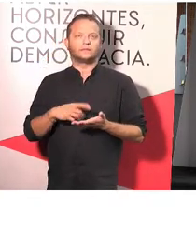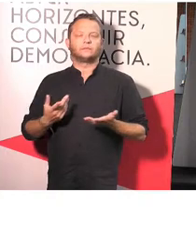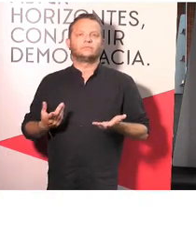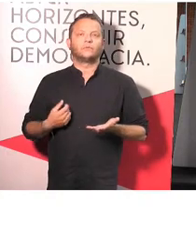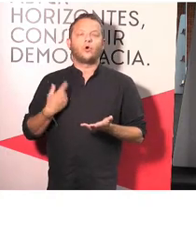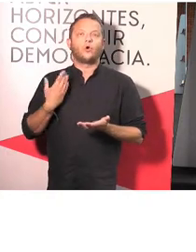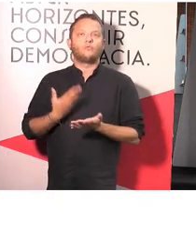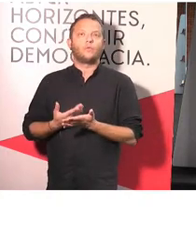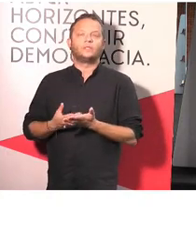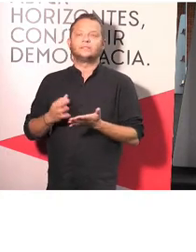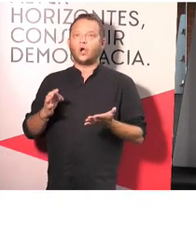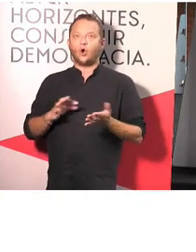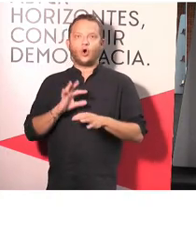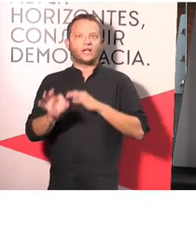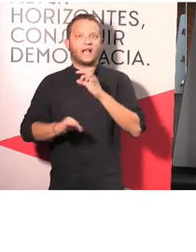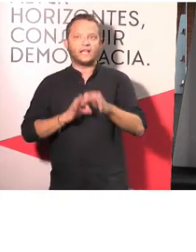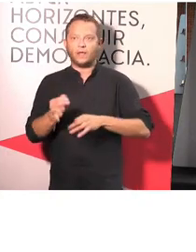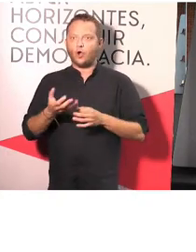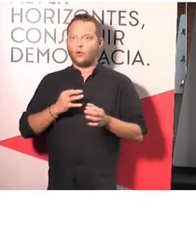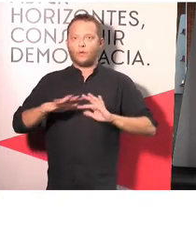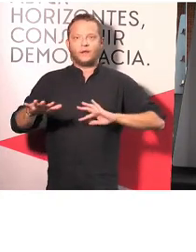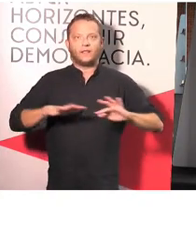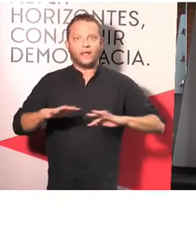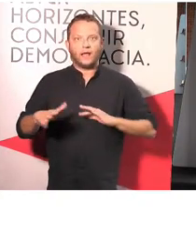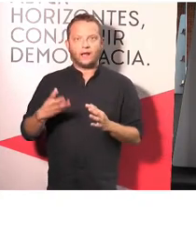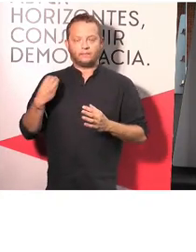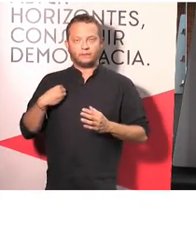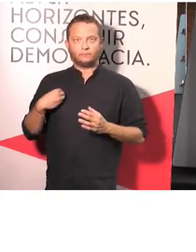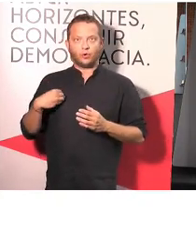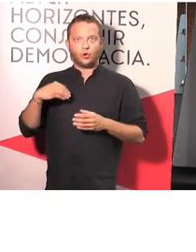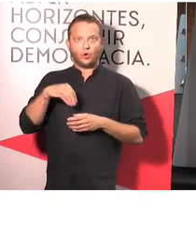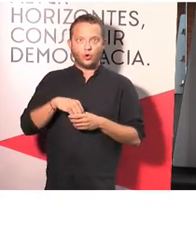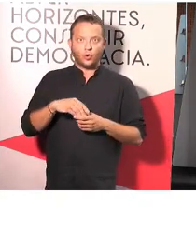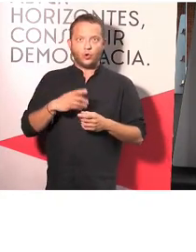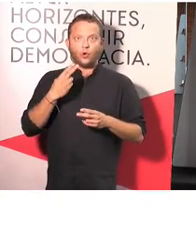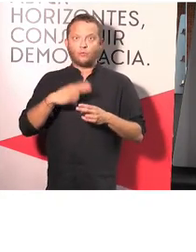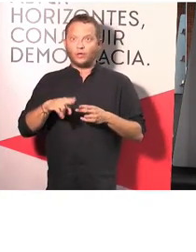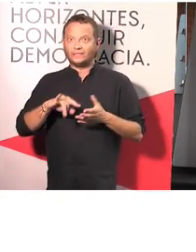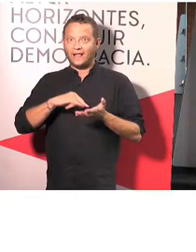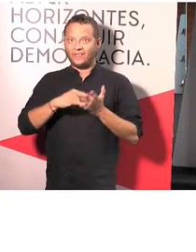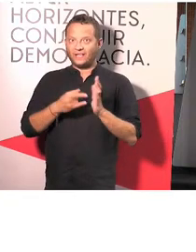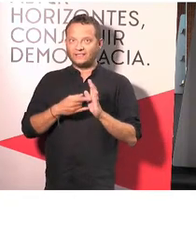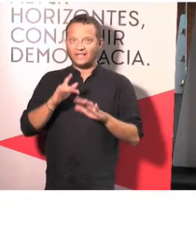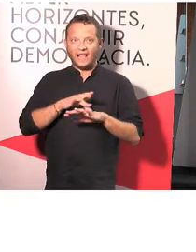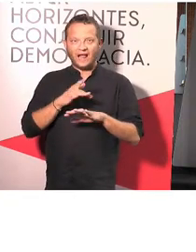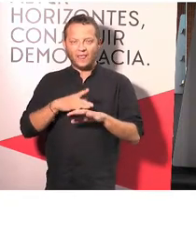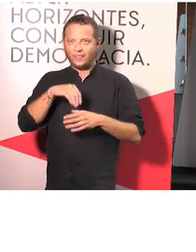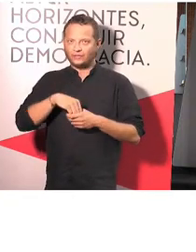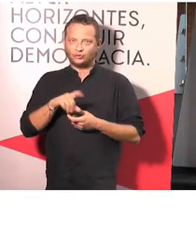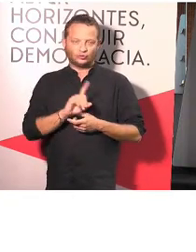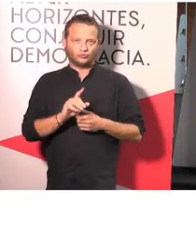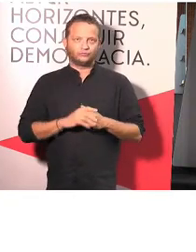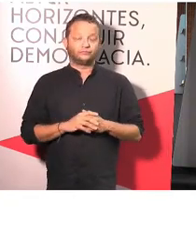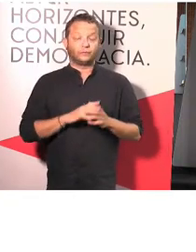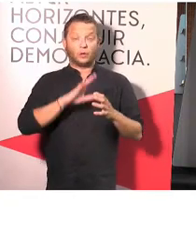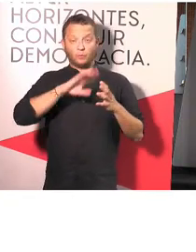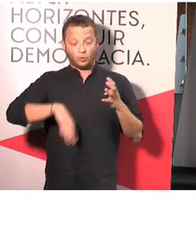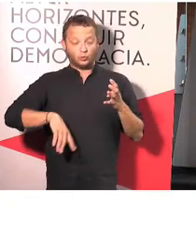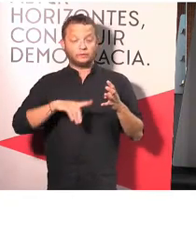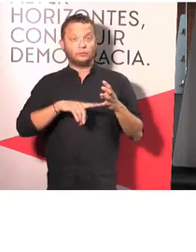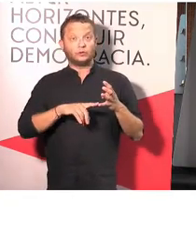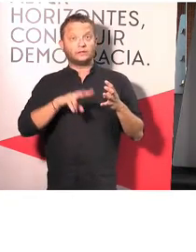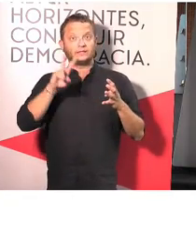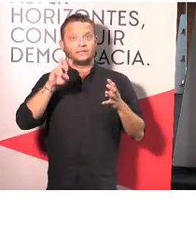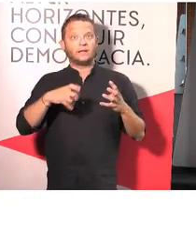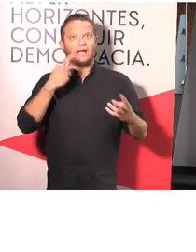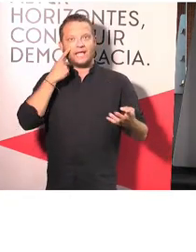tener propuestas o organizarnos, movilizarnos en torno a lo que son las políticas digitales y las prácticas digitales. Y por último, la cuestión de